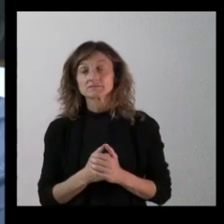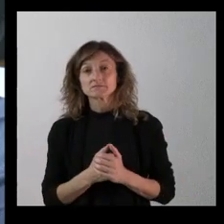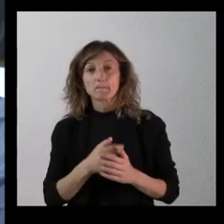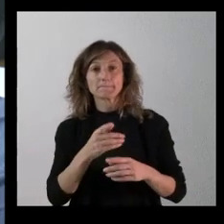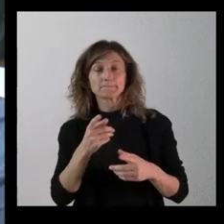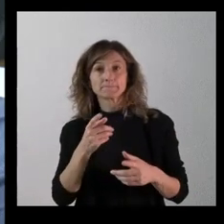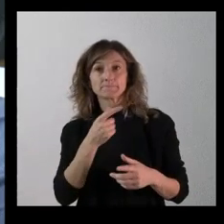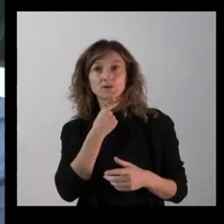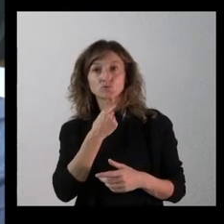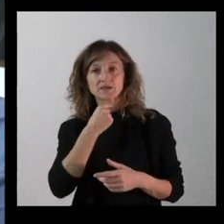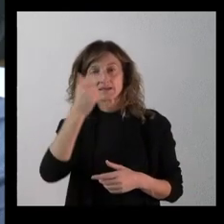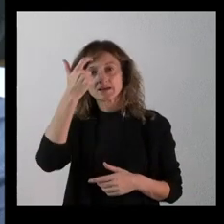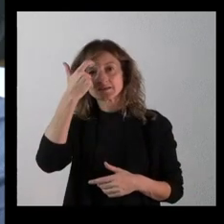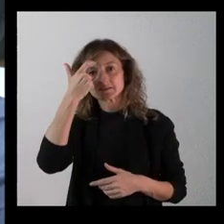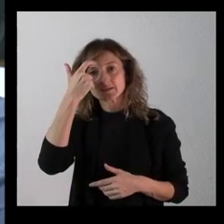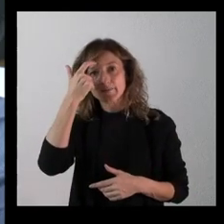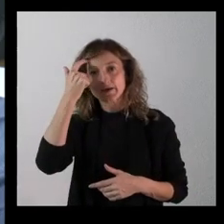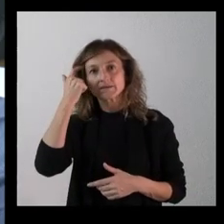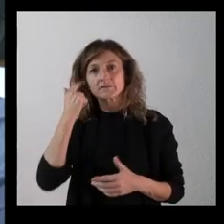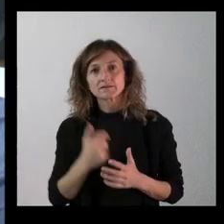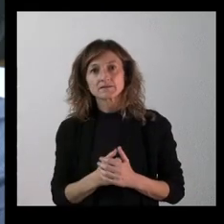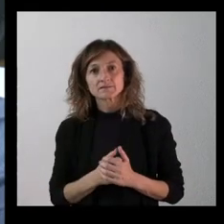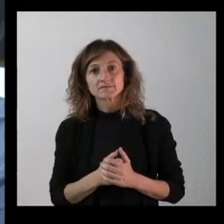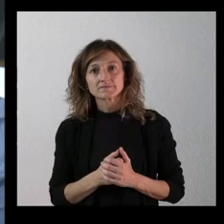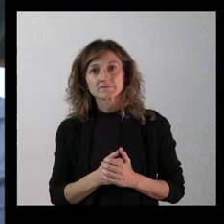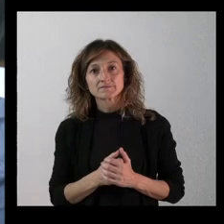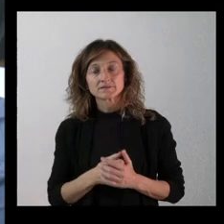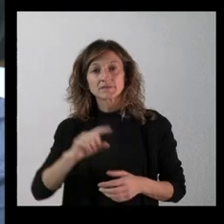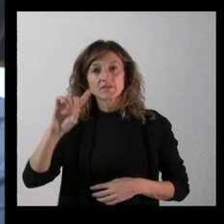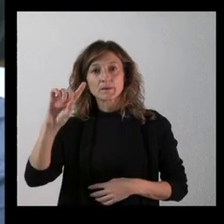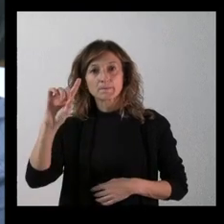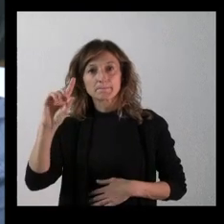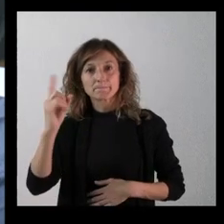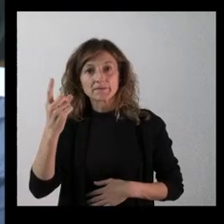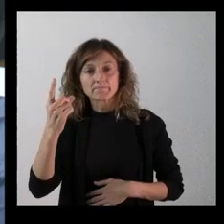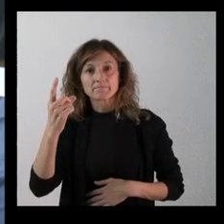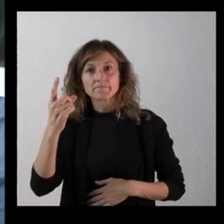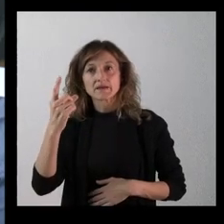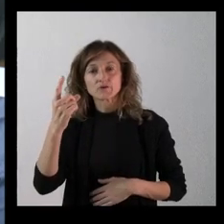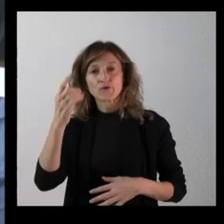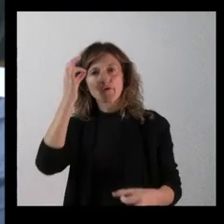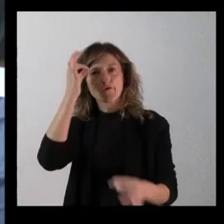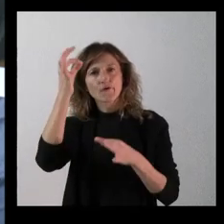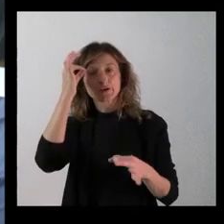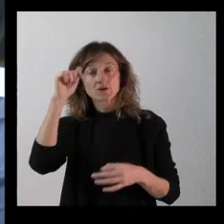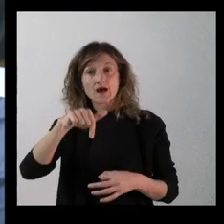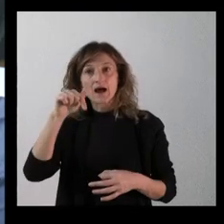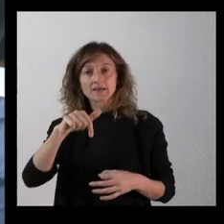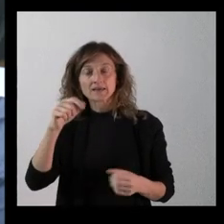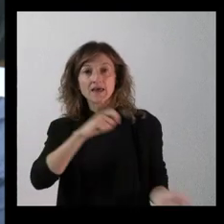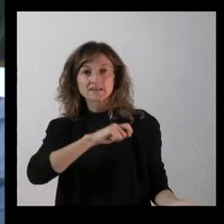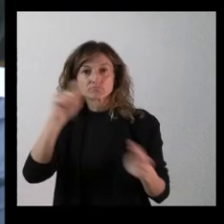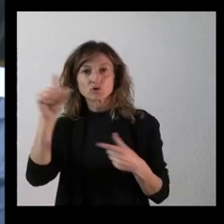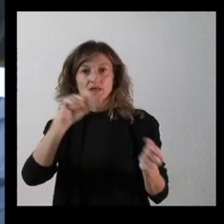parte me gustaría saber según su criterio lo primero por qué caen con ese concreto de porque caen aquí las exportaciones